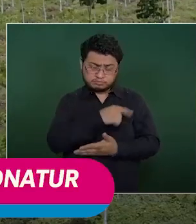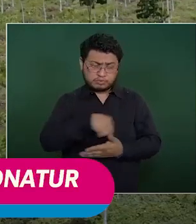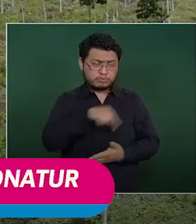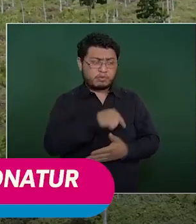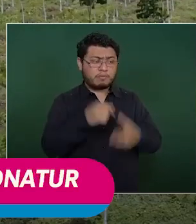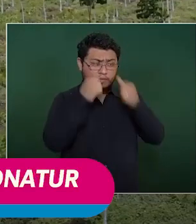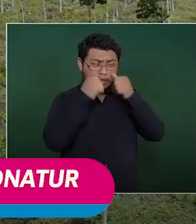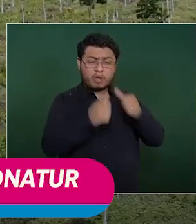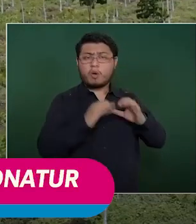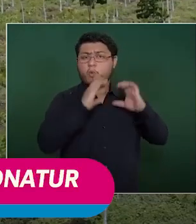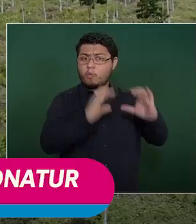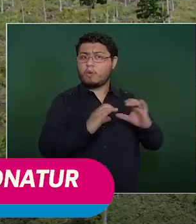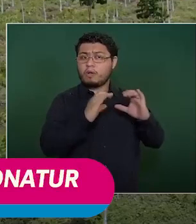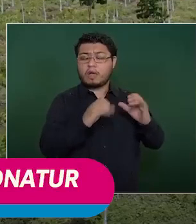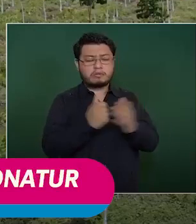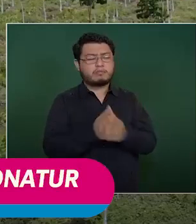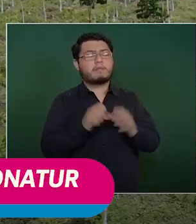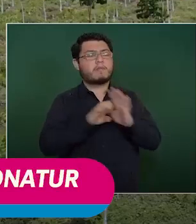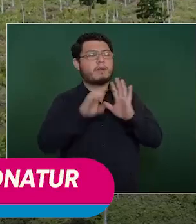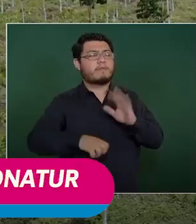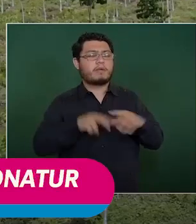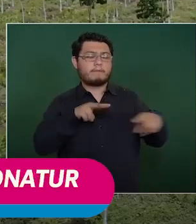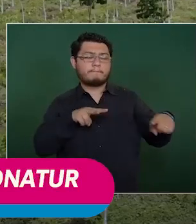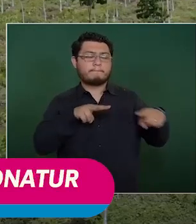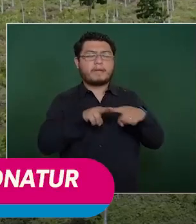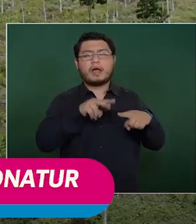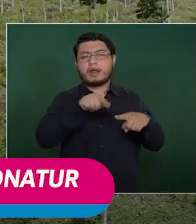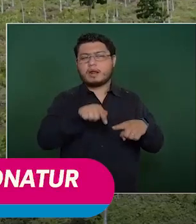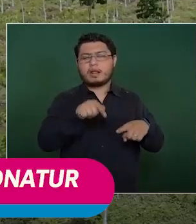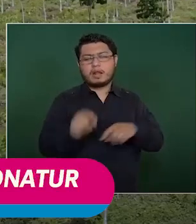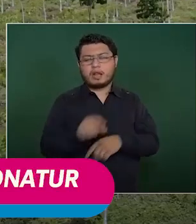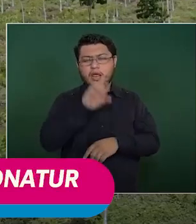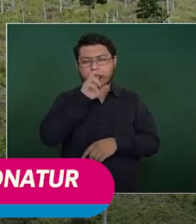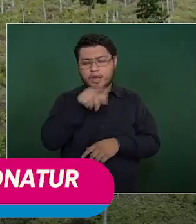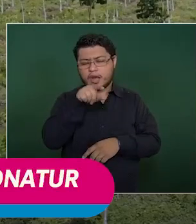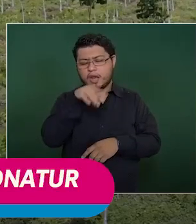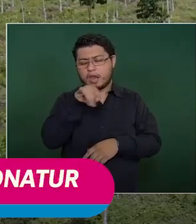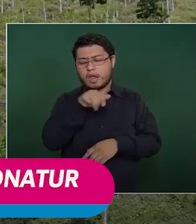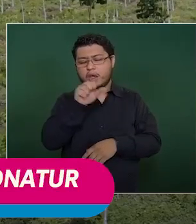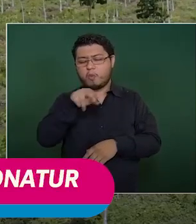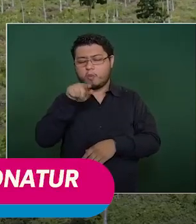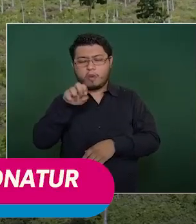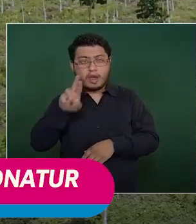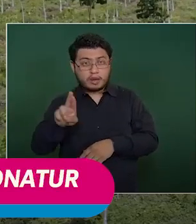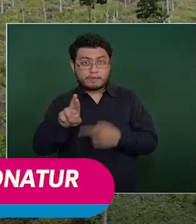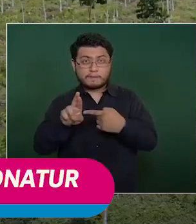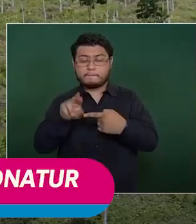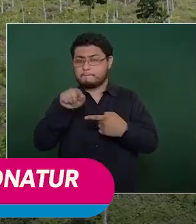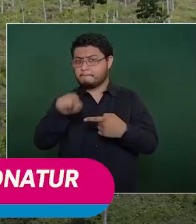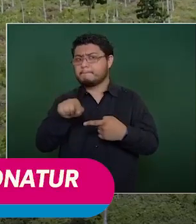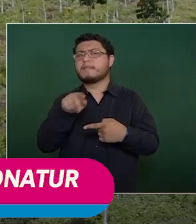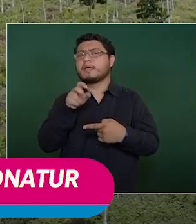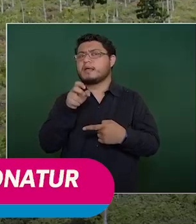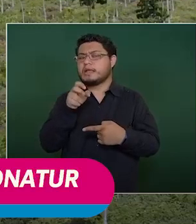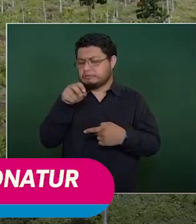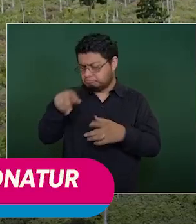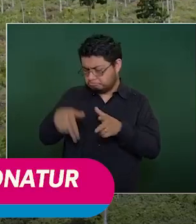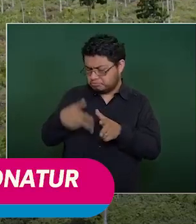como el Parque del Jaguar, el Parque Nuevo Uxmal y Calakmul II. El Tren Maya